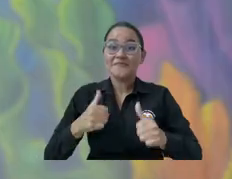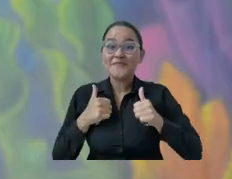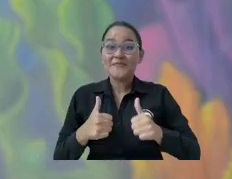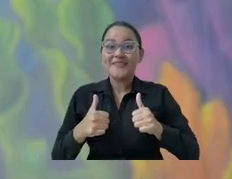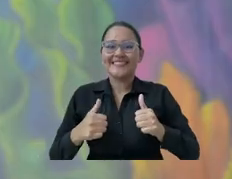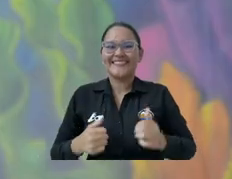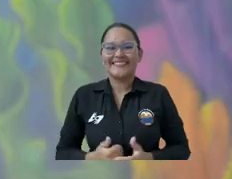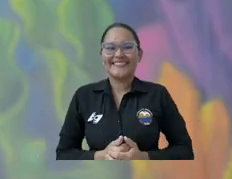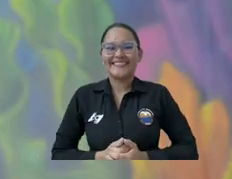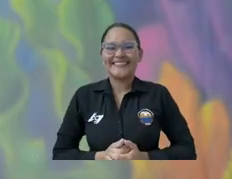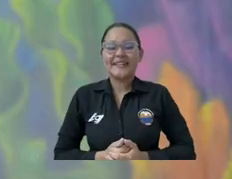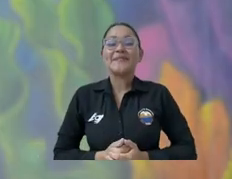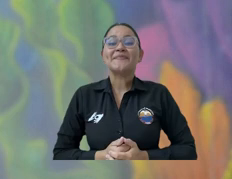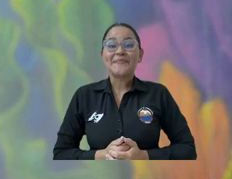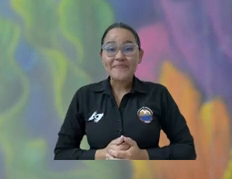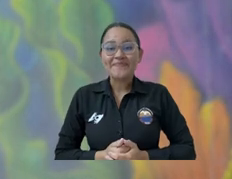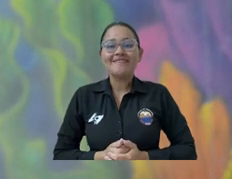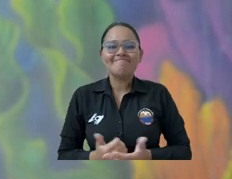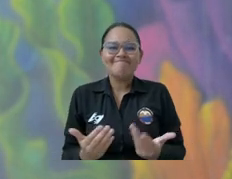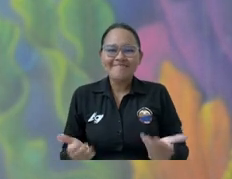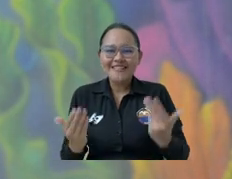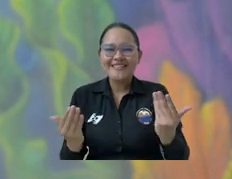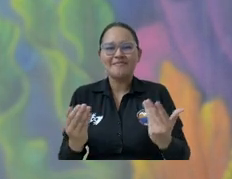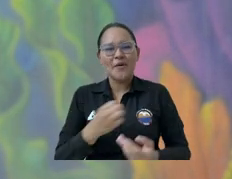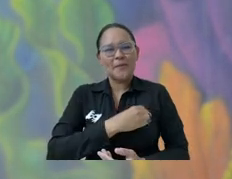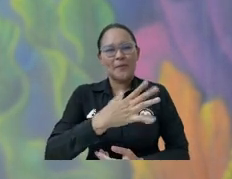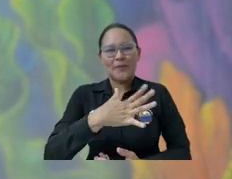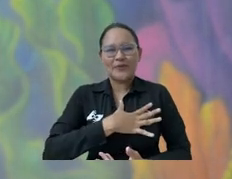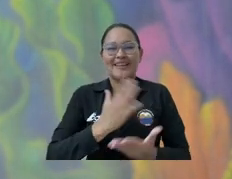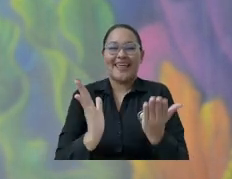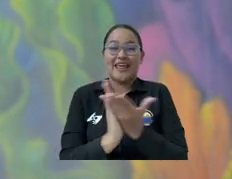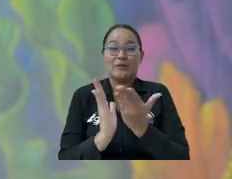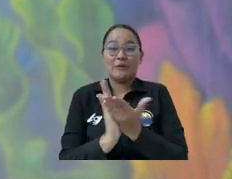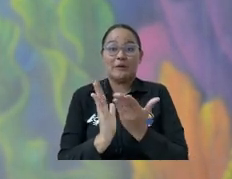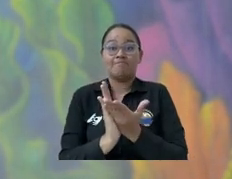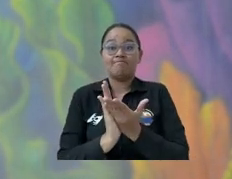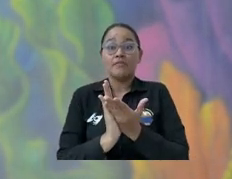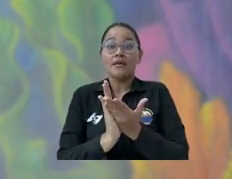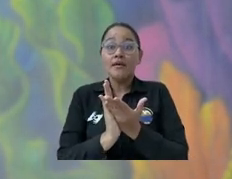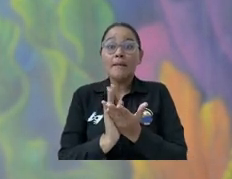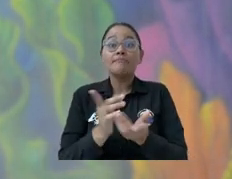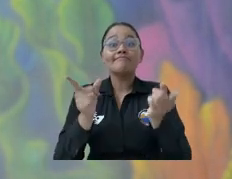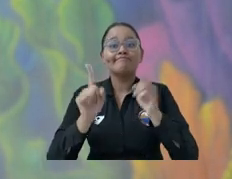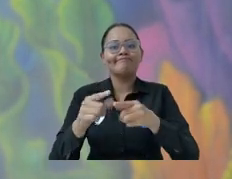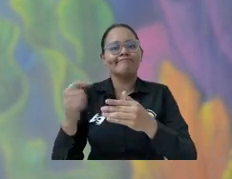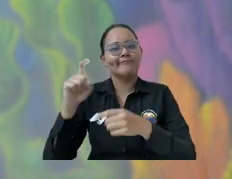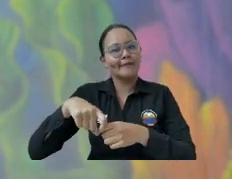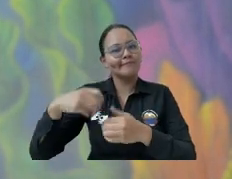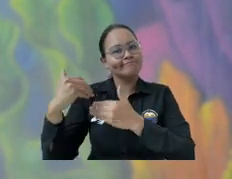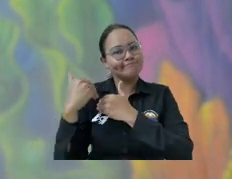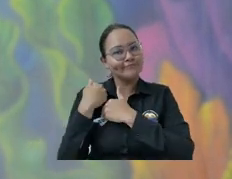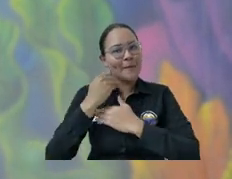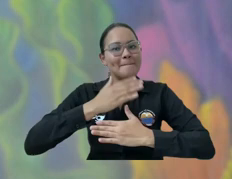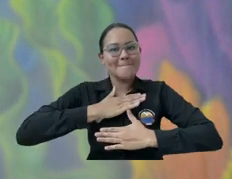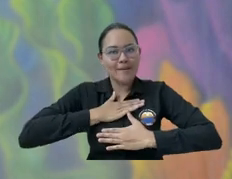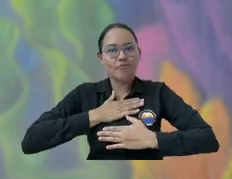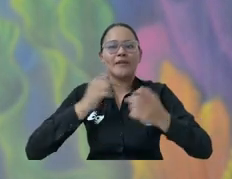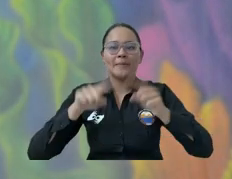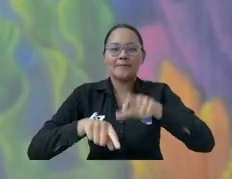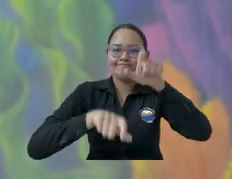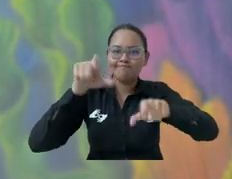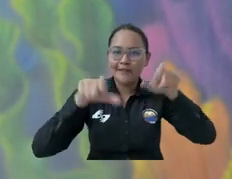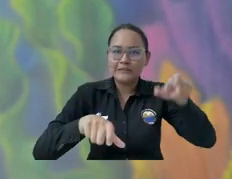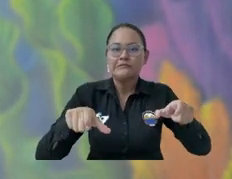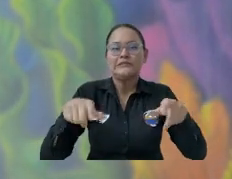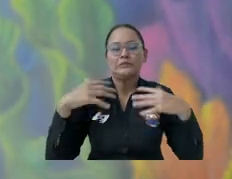profesional. Y como el hecho de tener la oportunidad de estudiar también es una responsabilidad que se tiene con uno mismo, pero con los